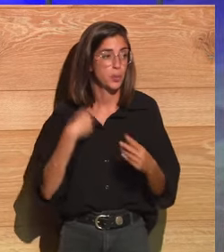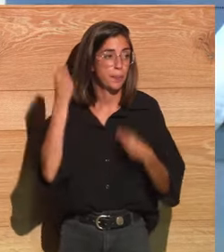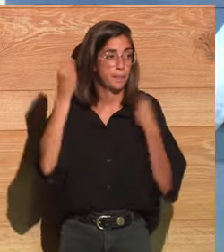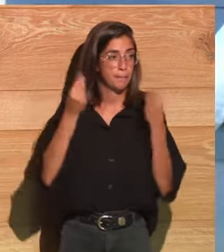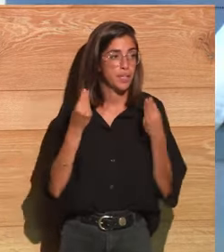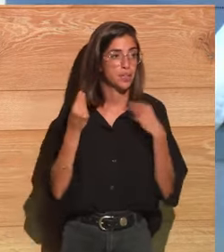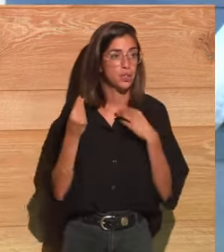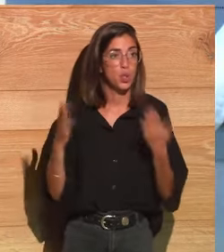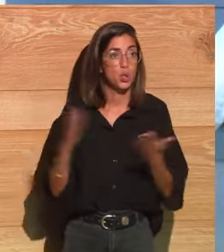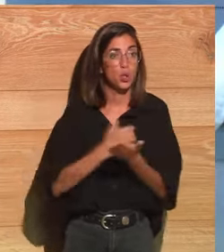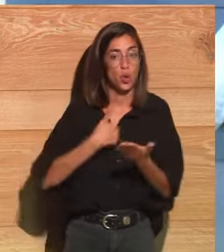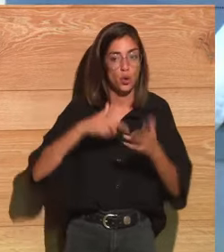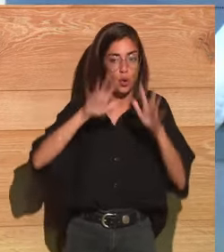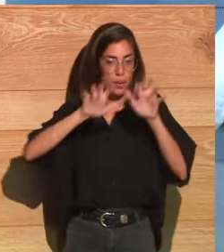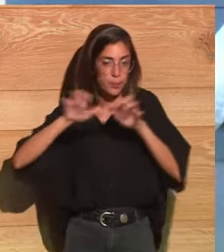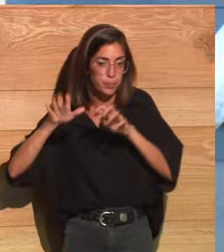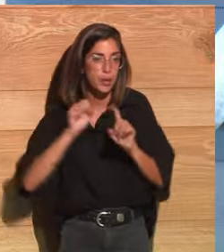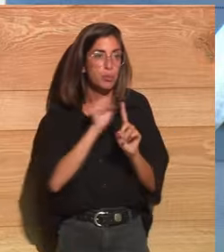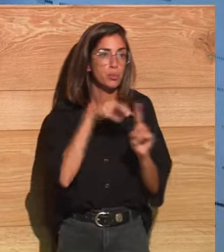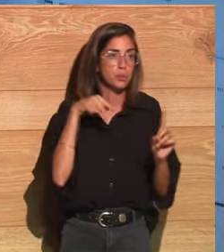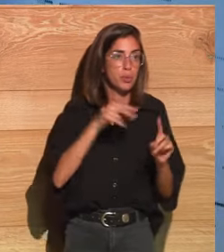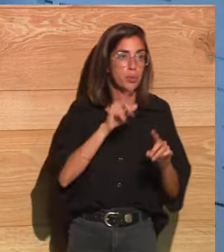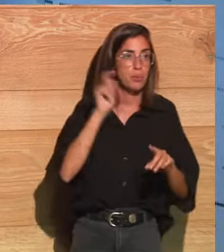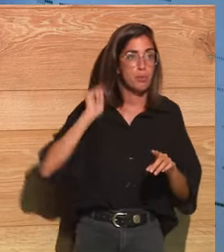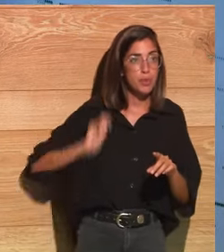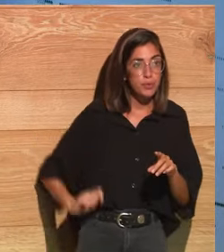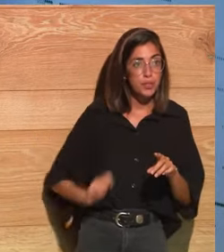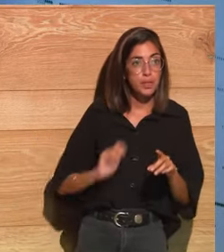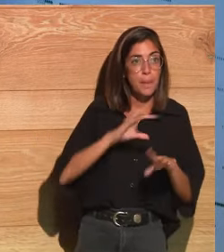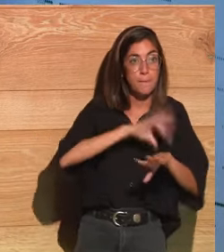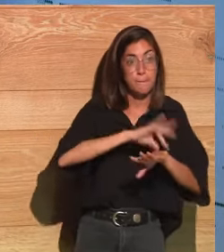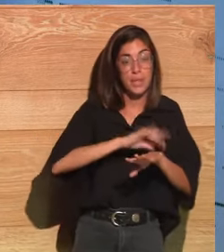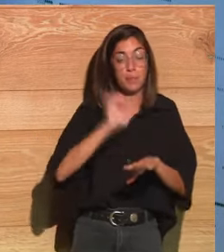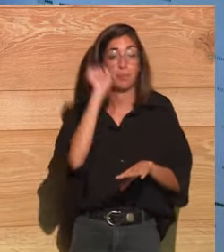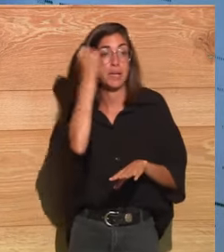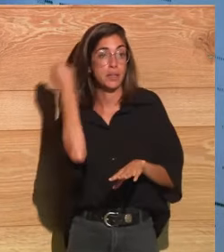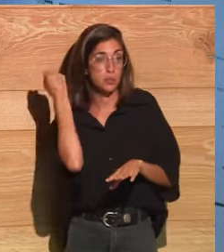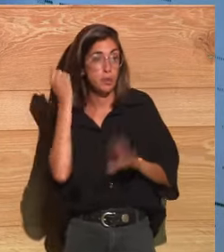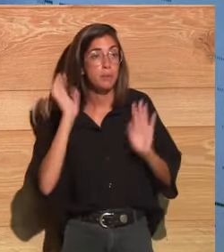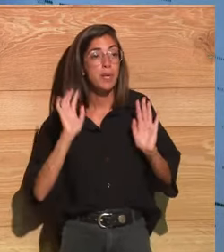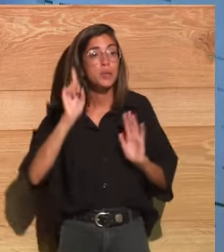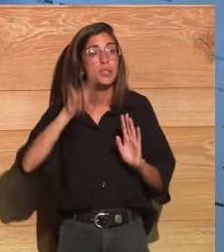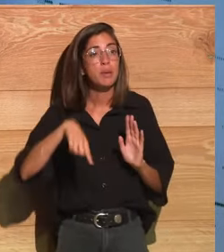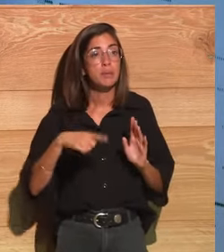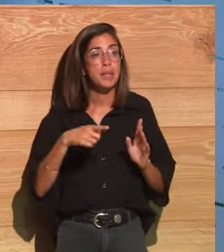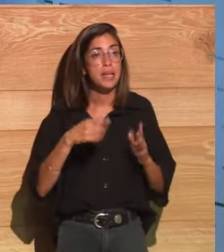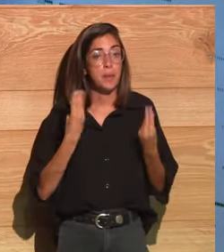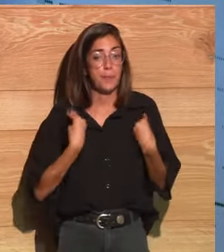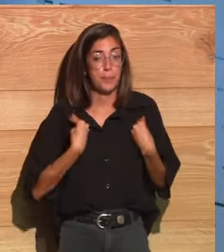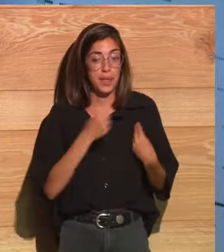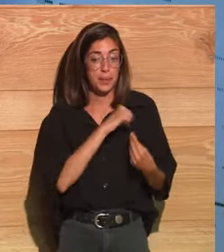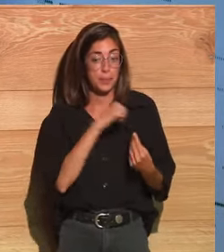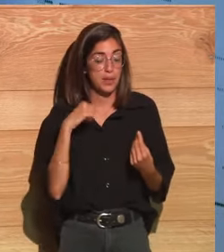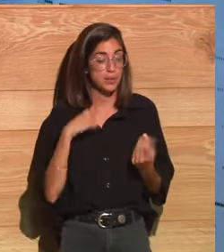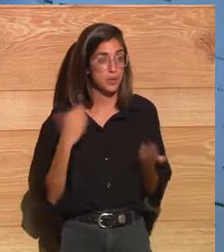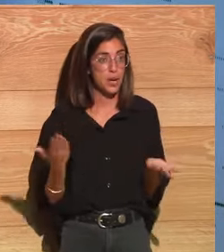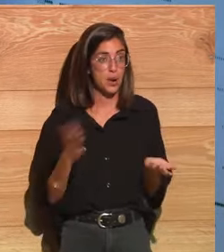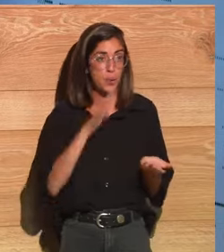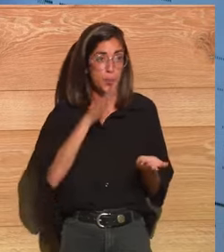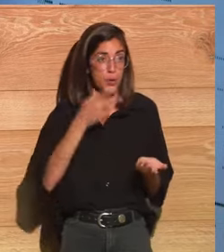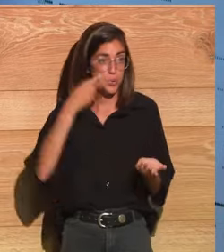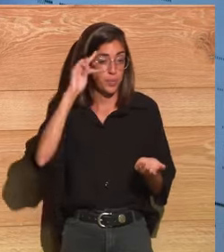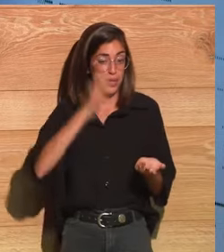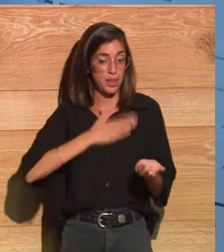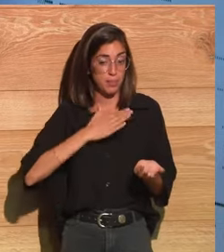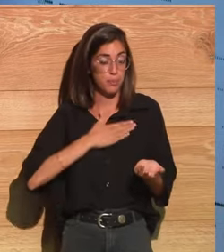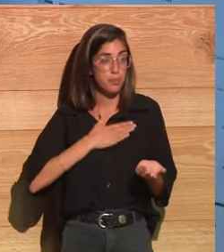cosas que he podido aprender desde el punto de vista profesional como médico paleoantropóloga, pero también una vida personal, quiero decir, es la propia